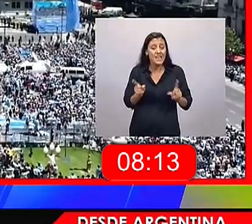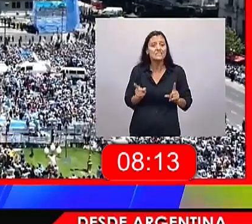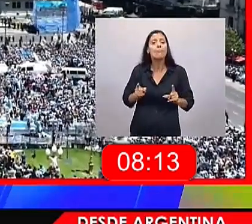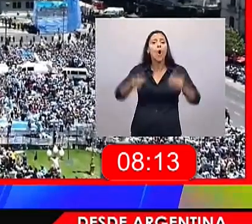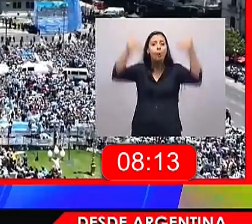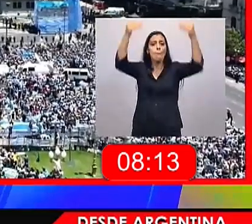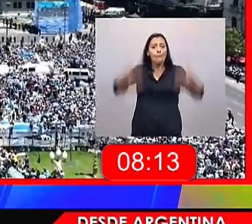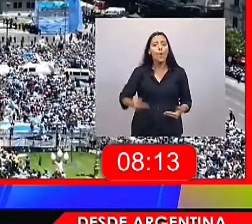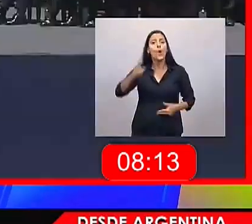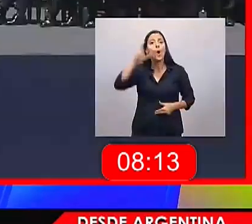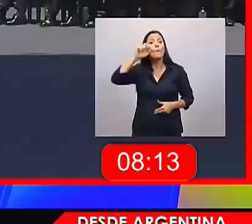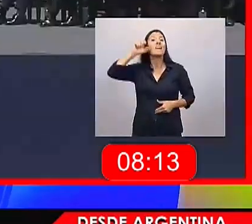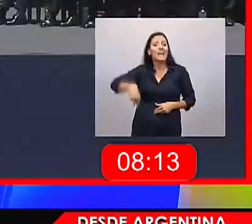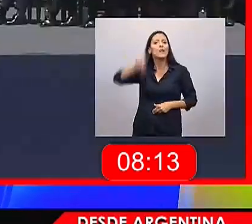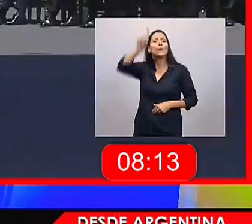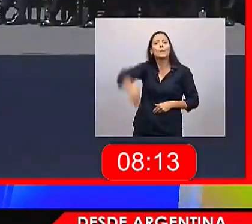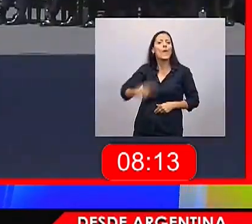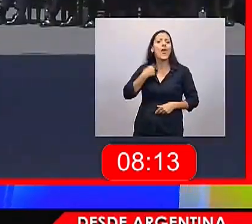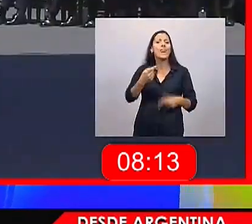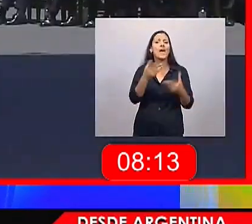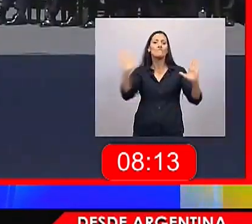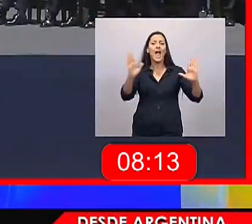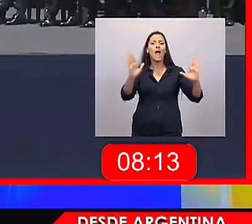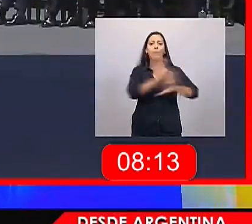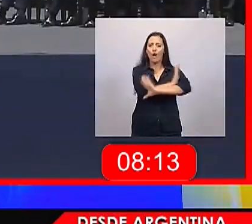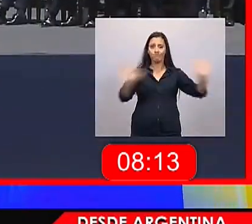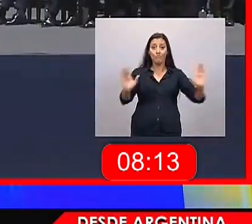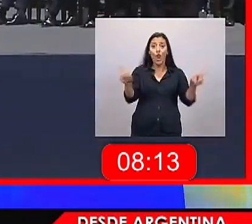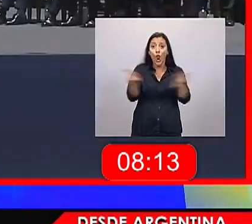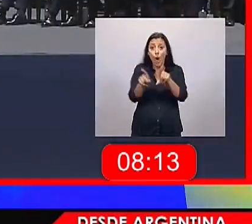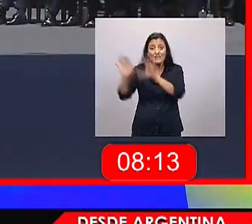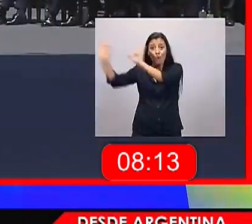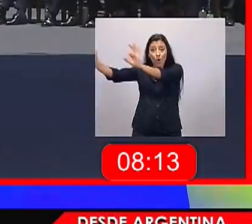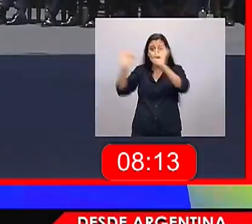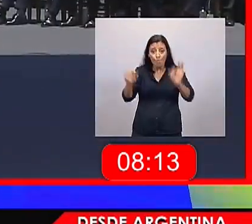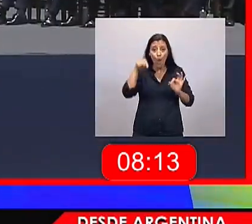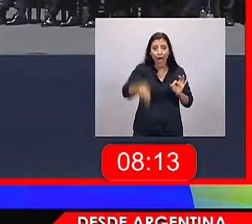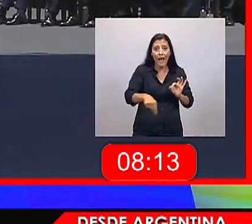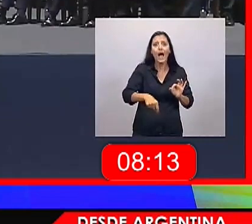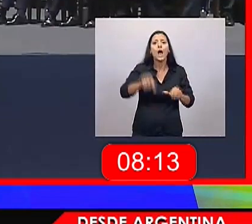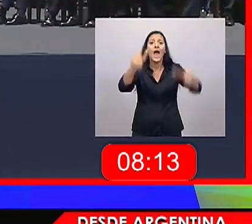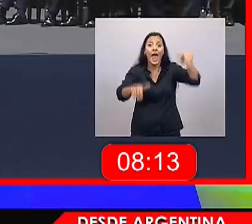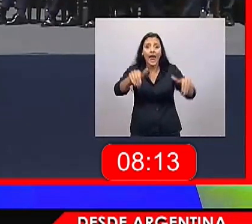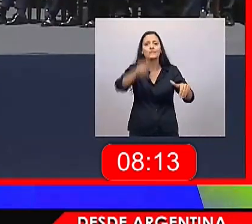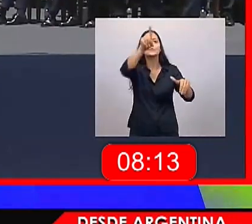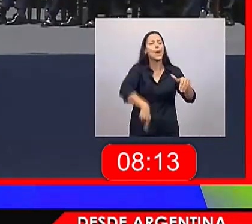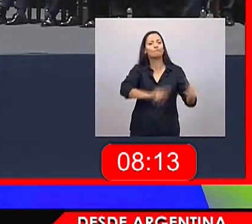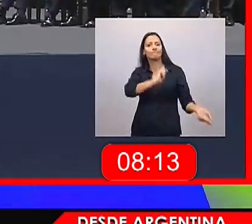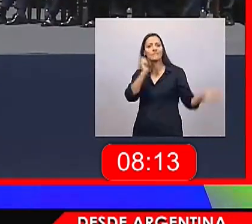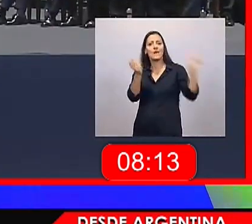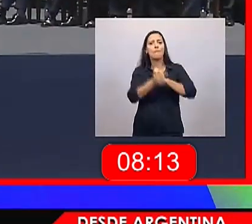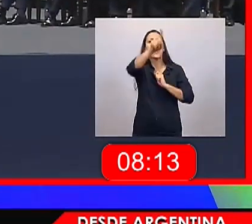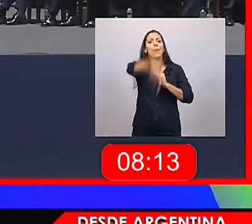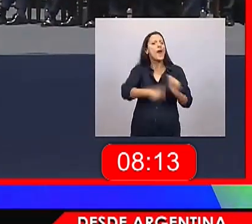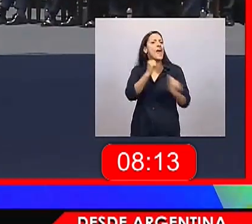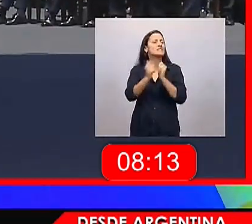chombas, ¿no? Con esa frase. Eso, digamos, lo dijo el presidente, lo